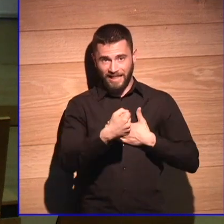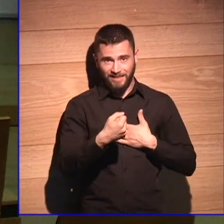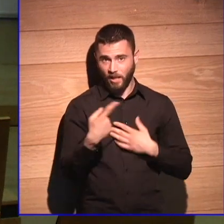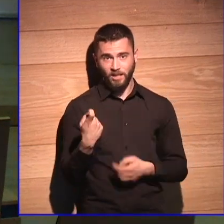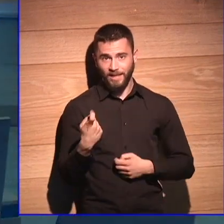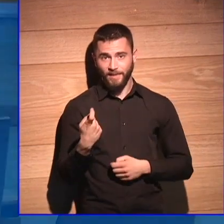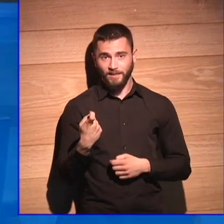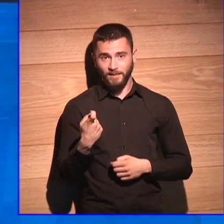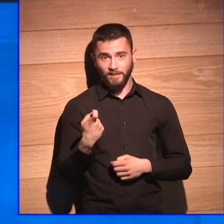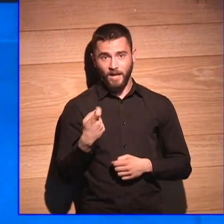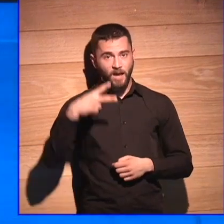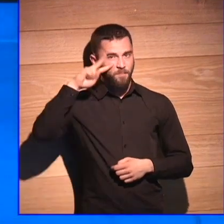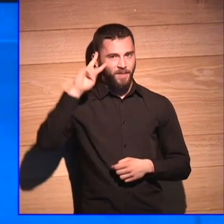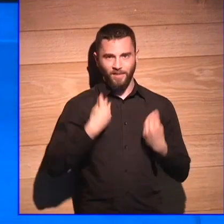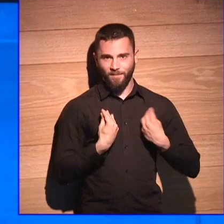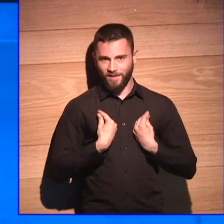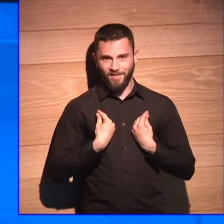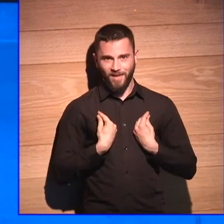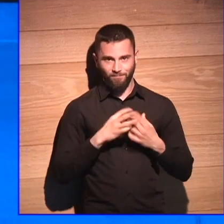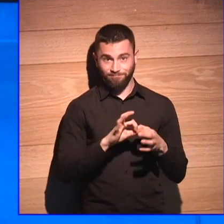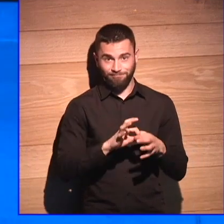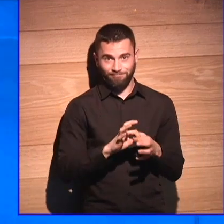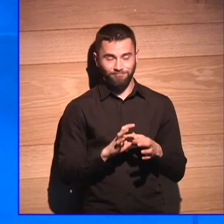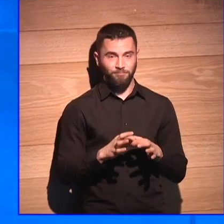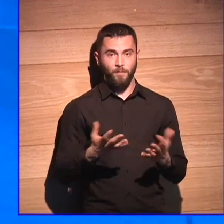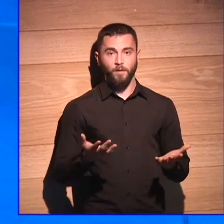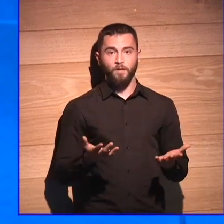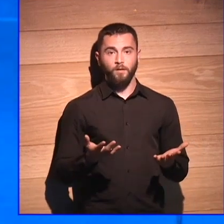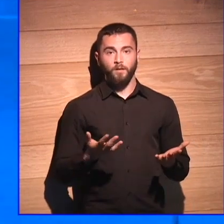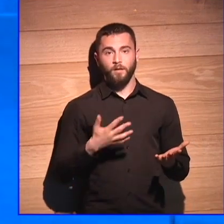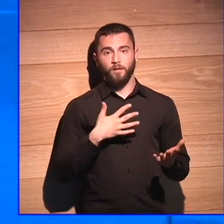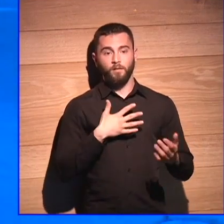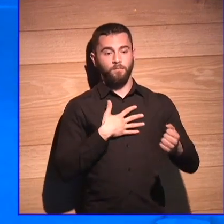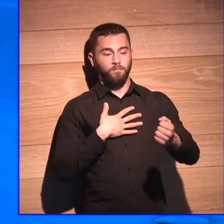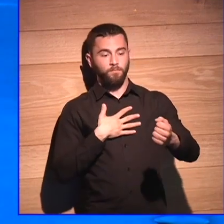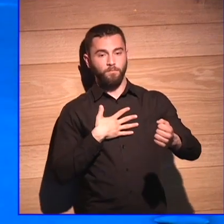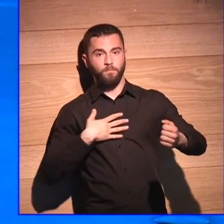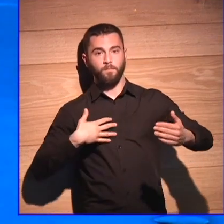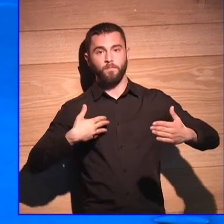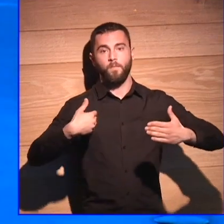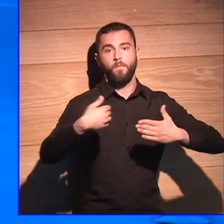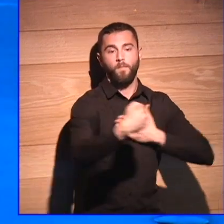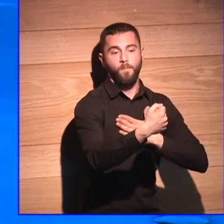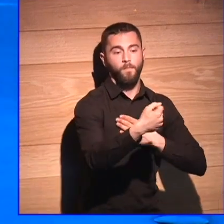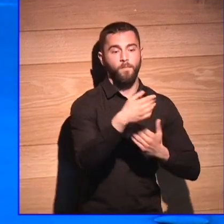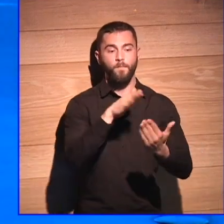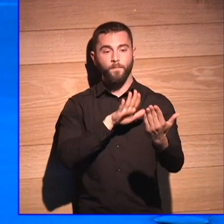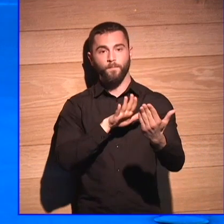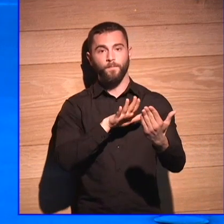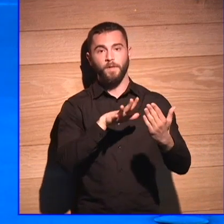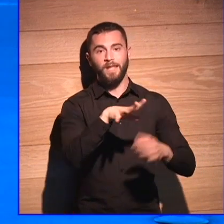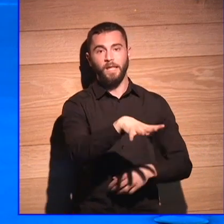requiere una experiencia de vida, ¿no? Y ponerte en la vida del que tienes delante e